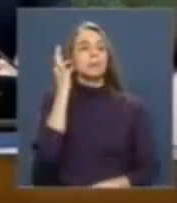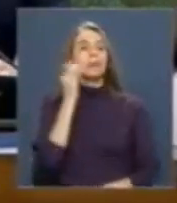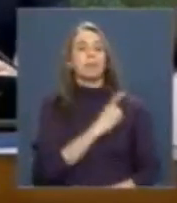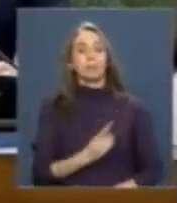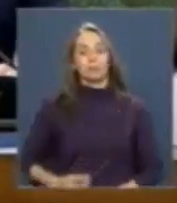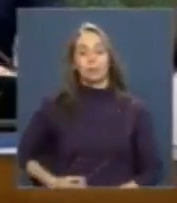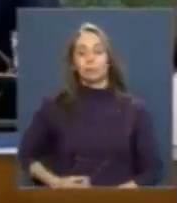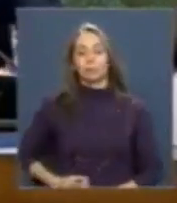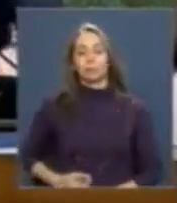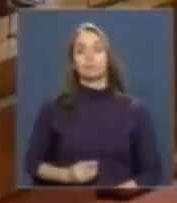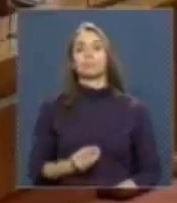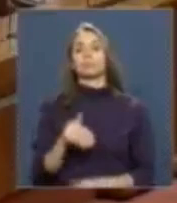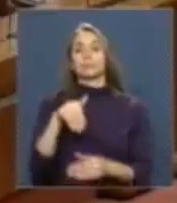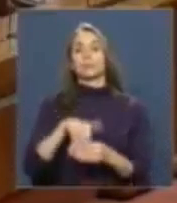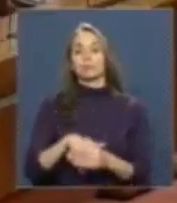votación